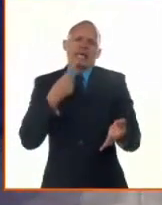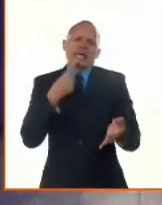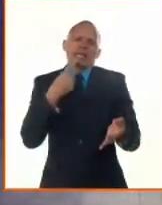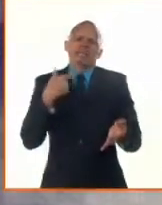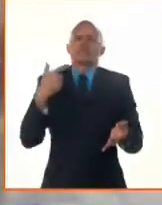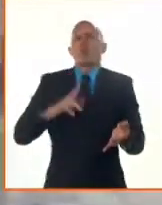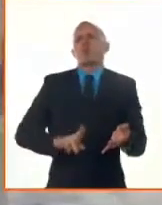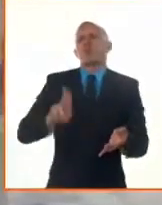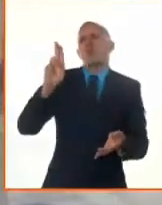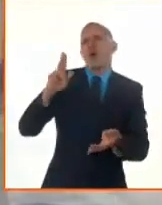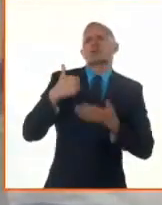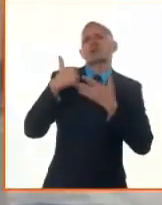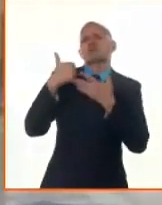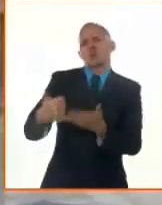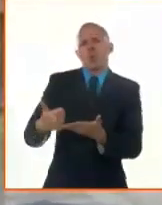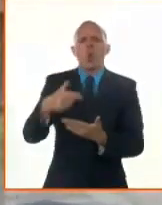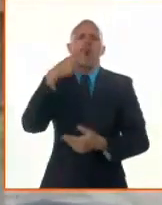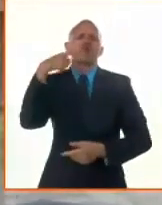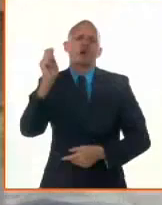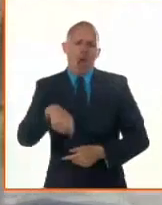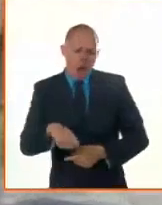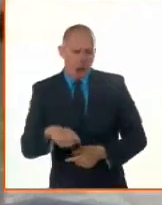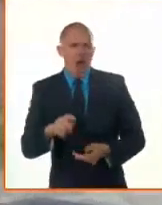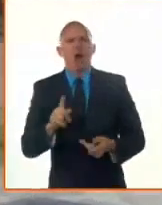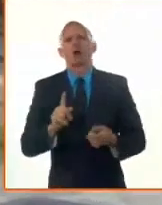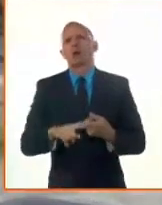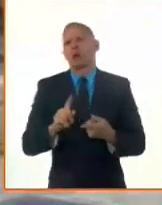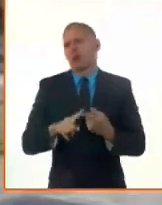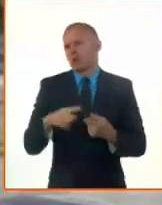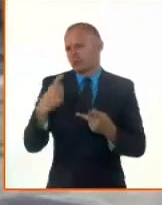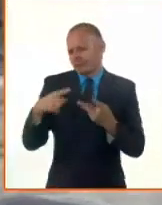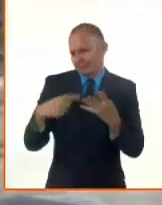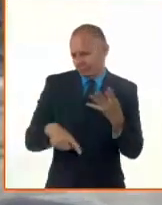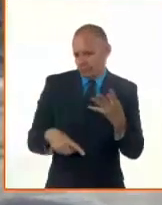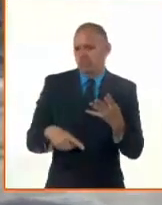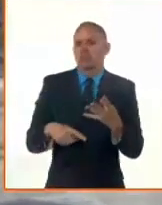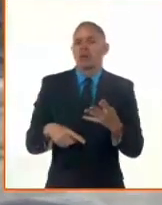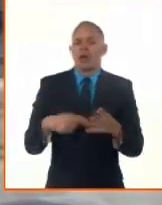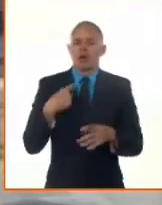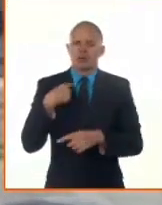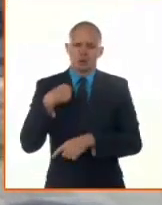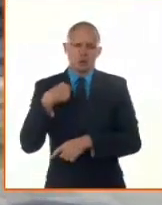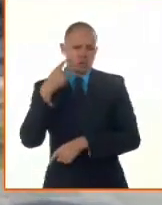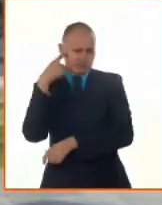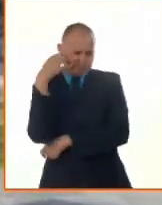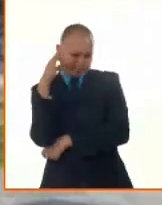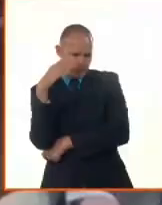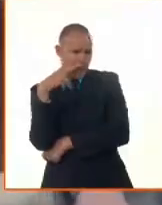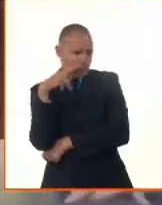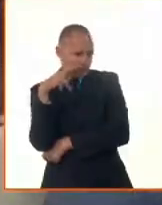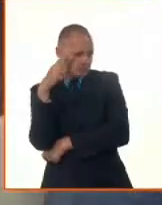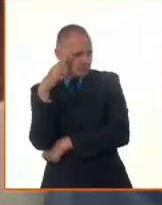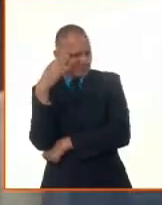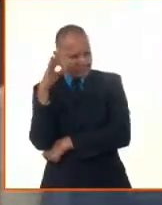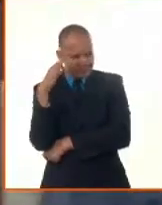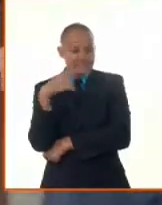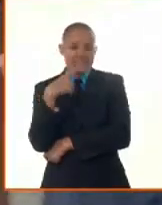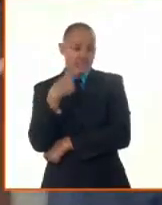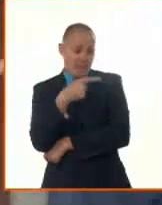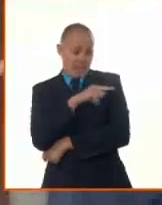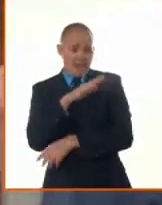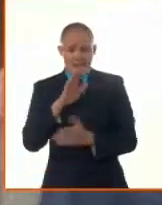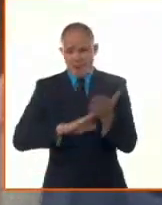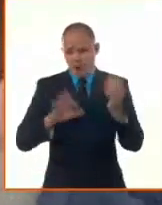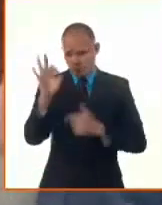Ucrania de apoyo no sé qué de la soberanía sin embargo cuando tú analizas Arabia Saudita en octubre cuando